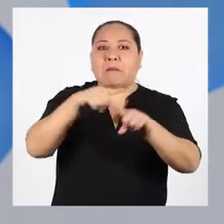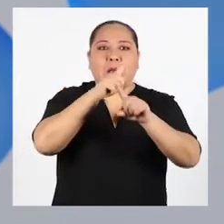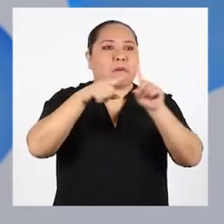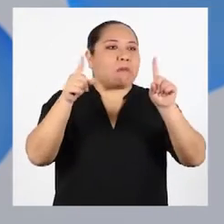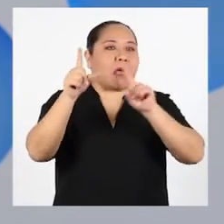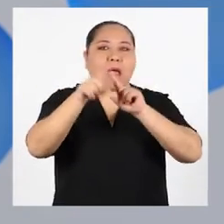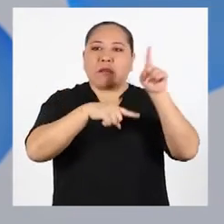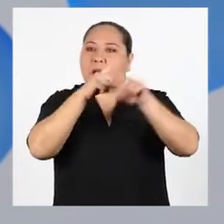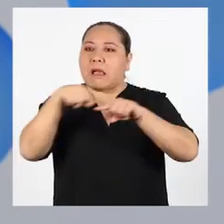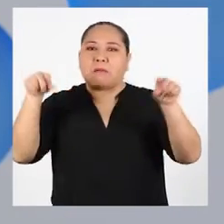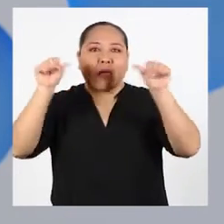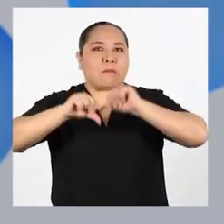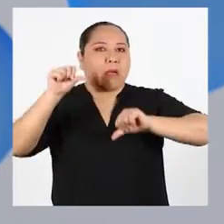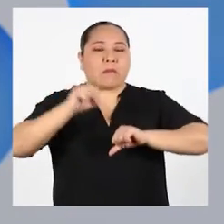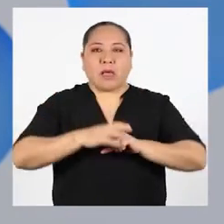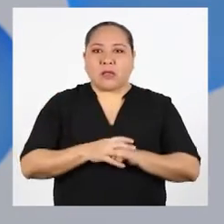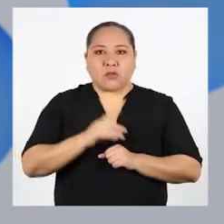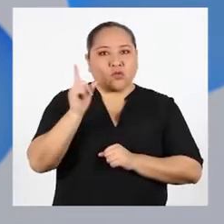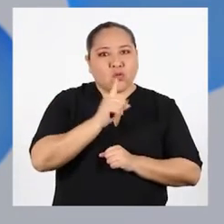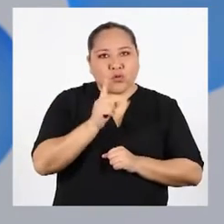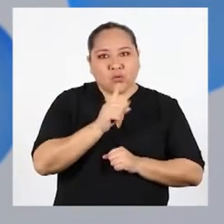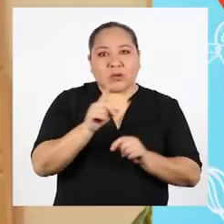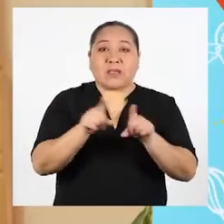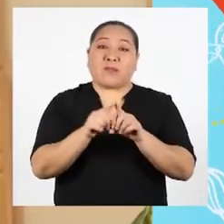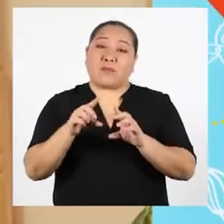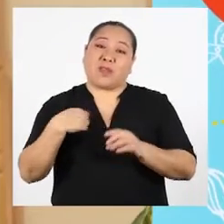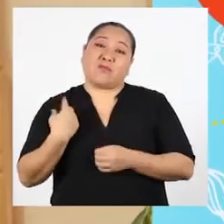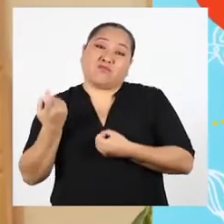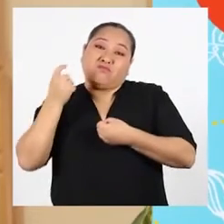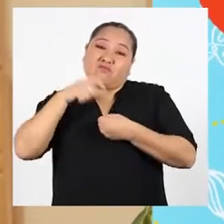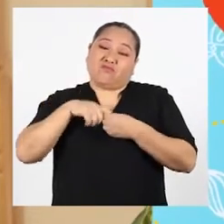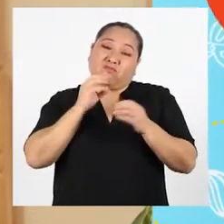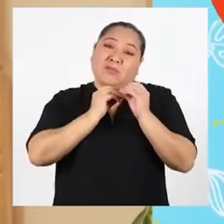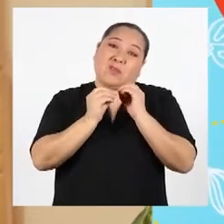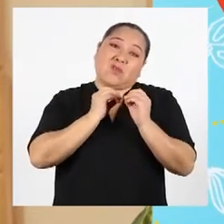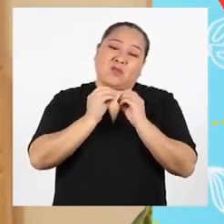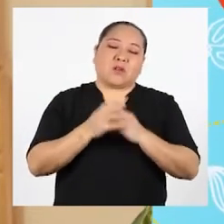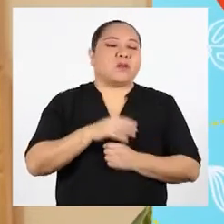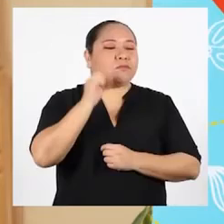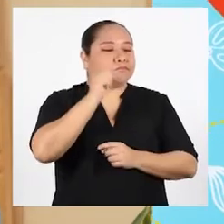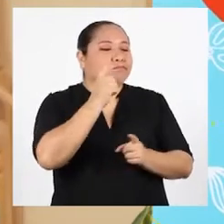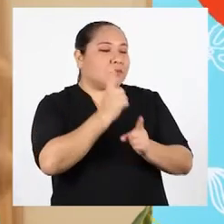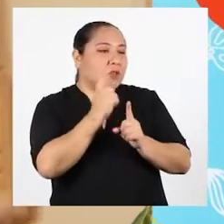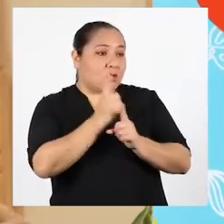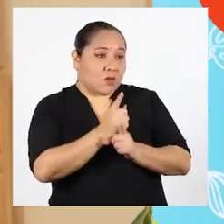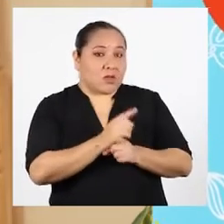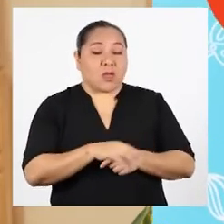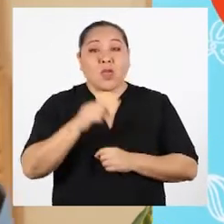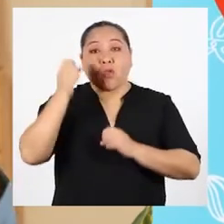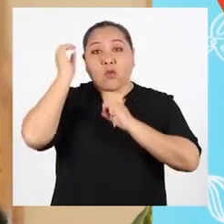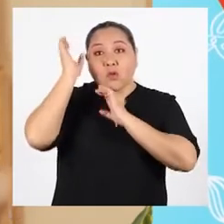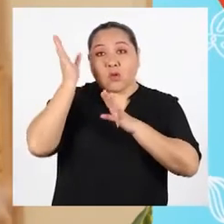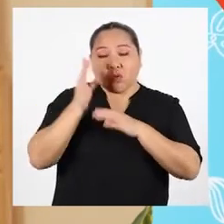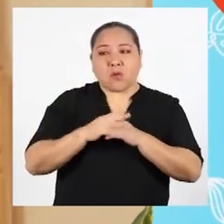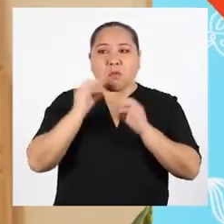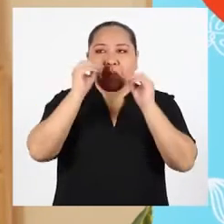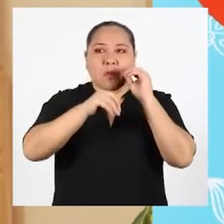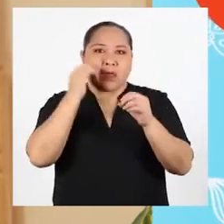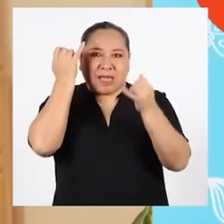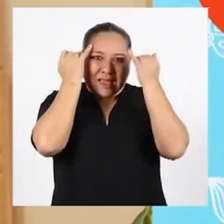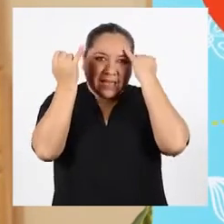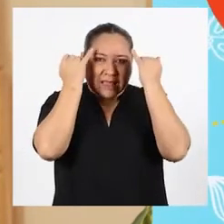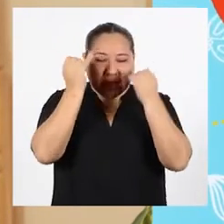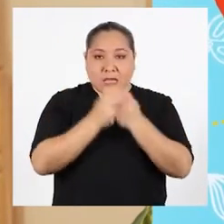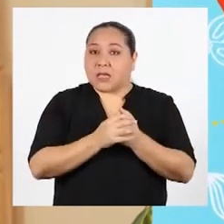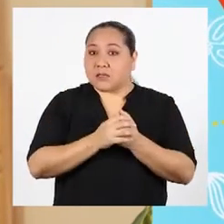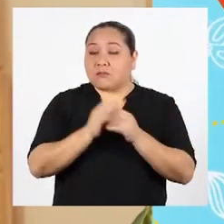sino que también seamos parte de la solución. Eso es muy cierto, Rodrigo. En un discurso podemos plantear propuestas de